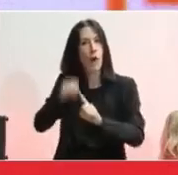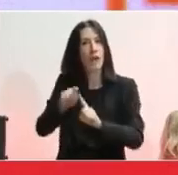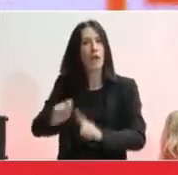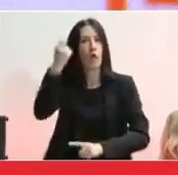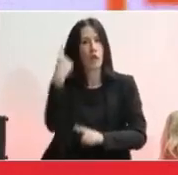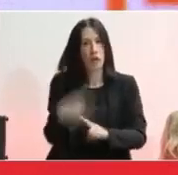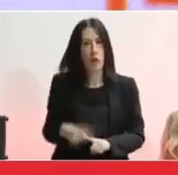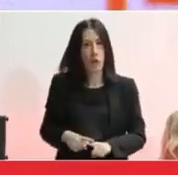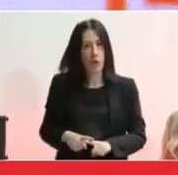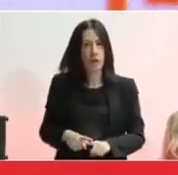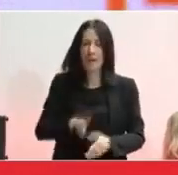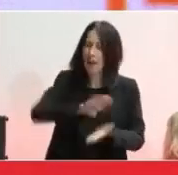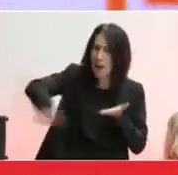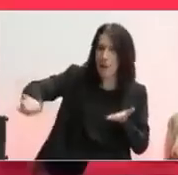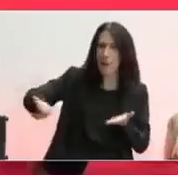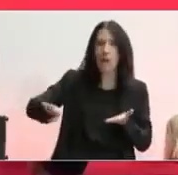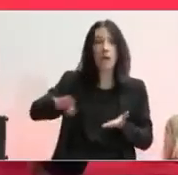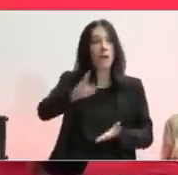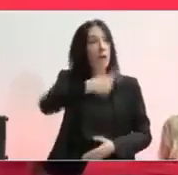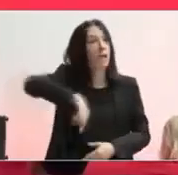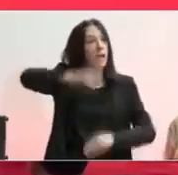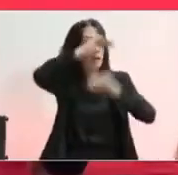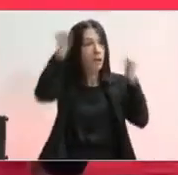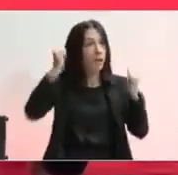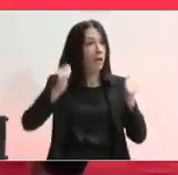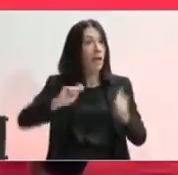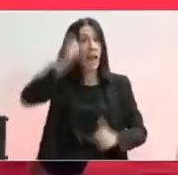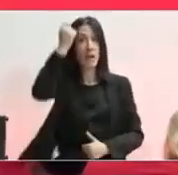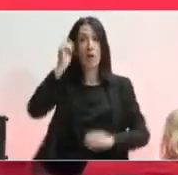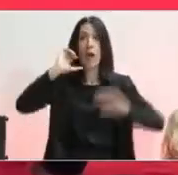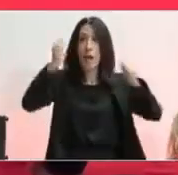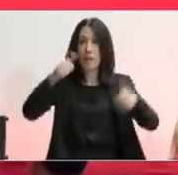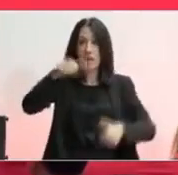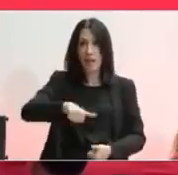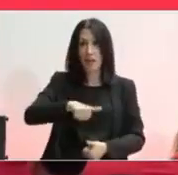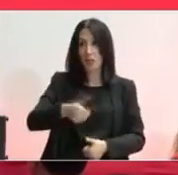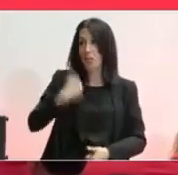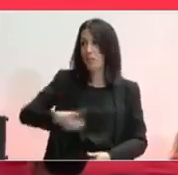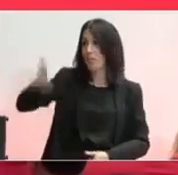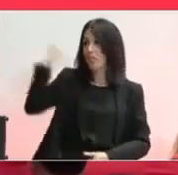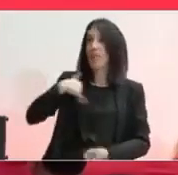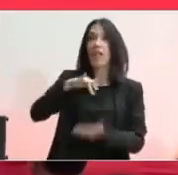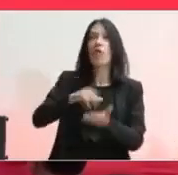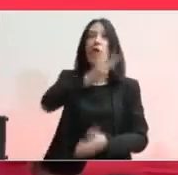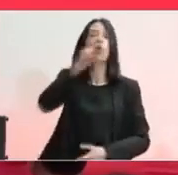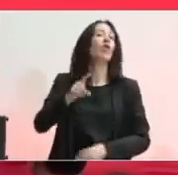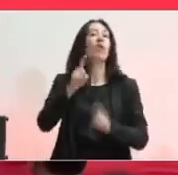Pero que no se nos olvide la hazaña que comenzó aquí, aquel 2 de mayo, que lo fue de España entera.